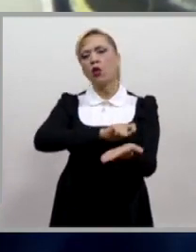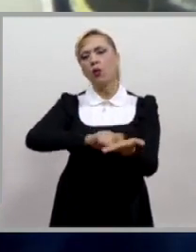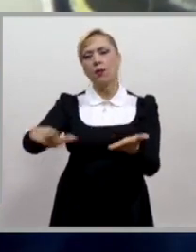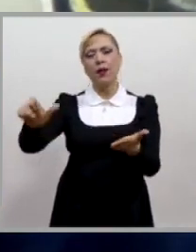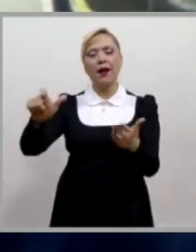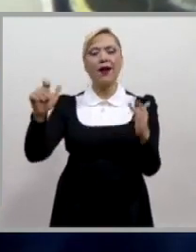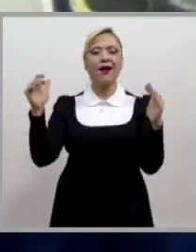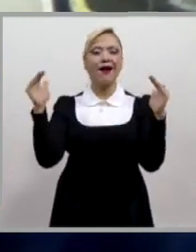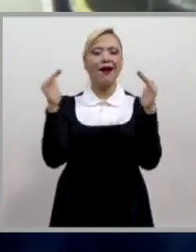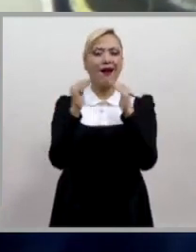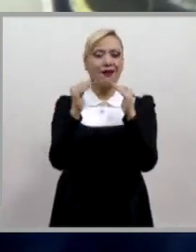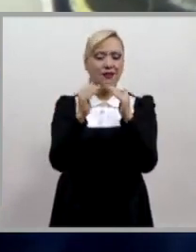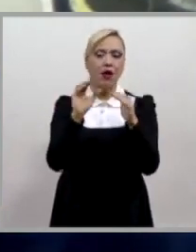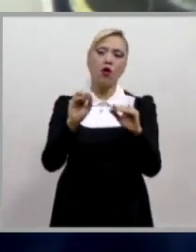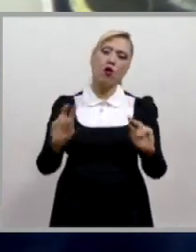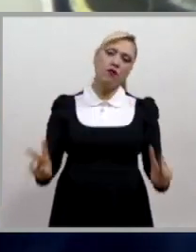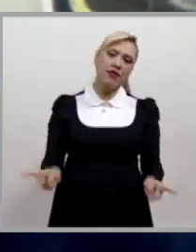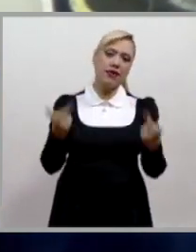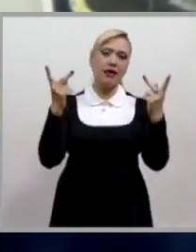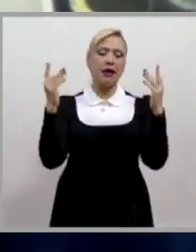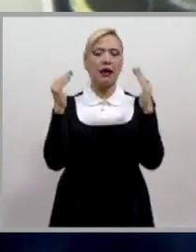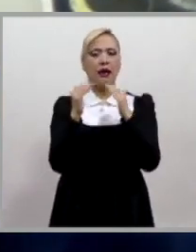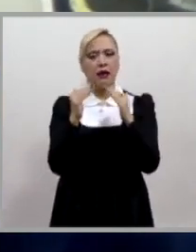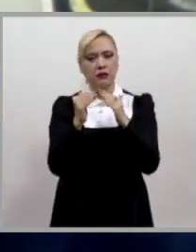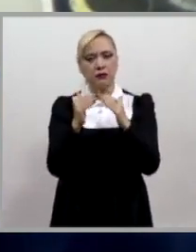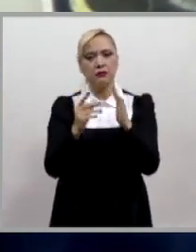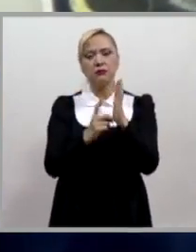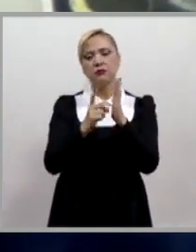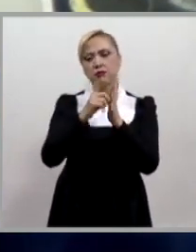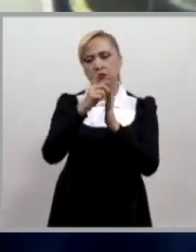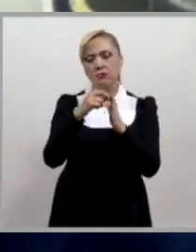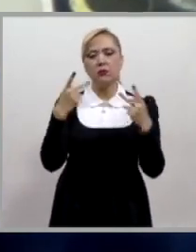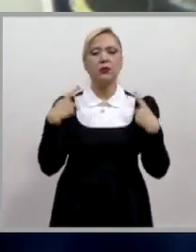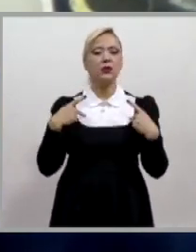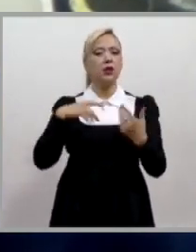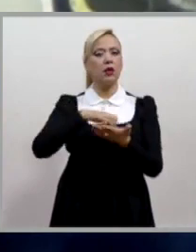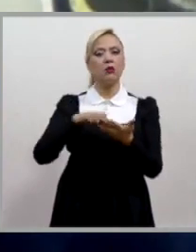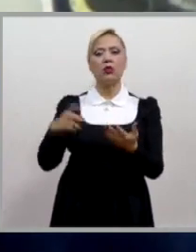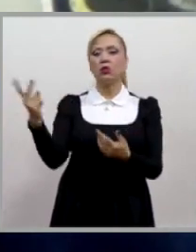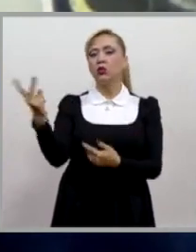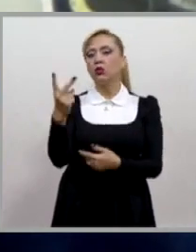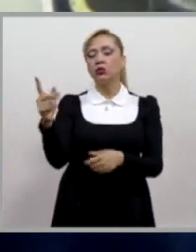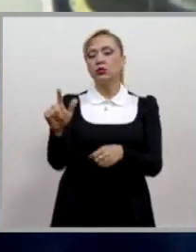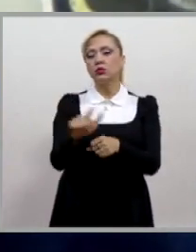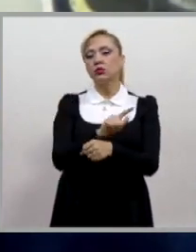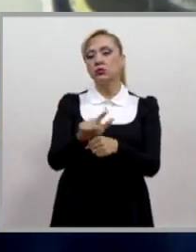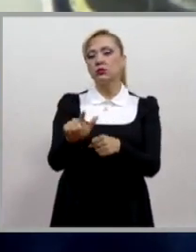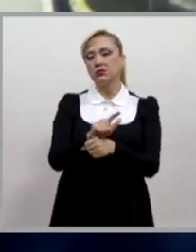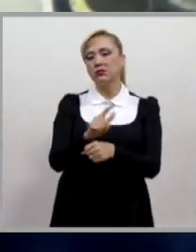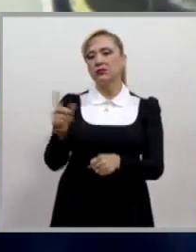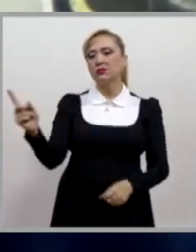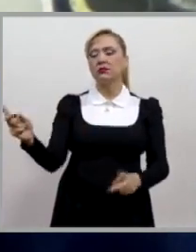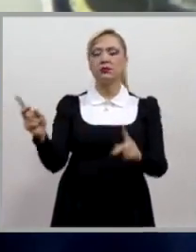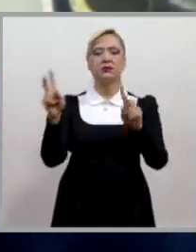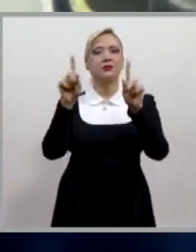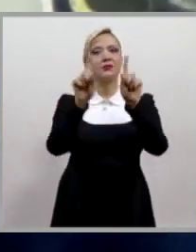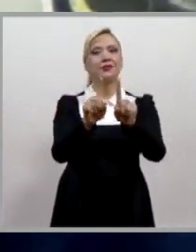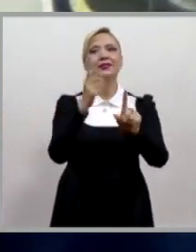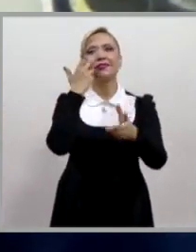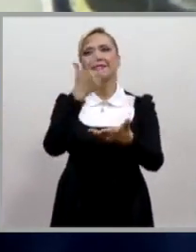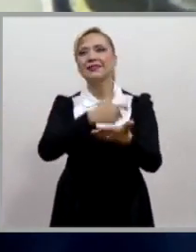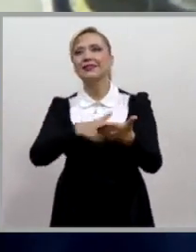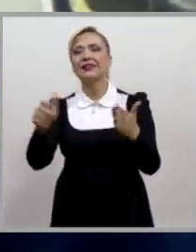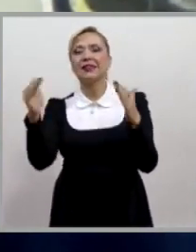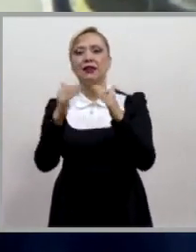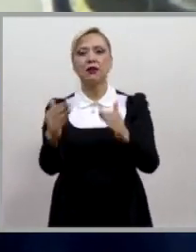de vivienda, ¿no? Una discriminación a dos personas del mismo sexo que fueron discriminados al momento de tratar de comprar